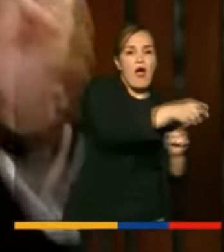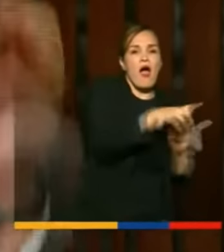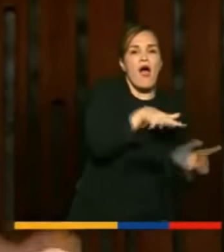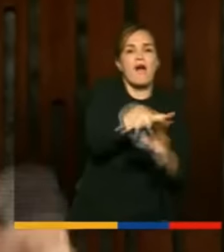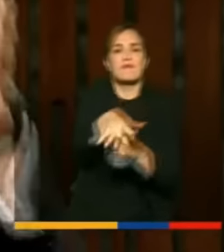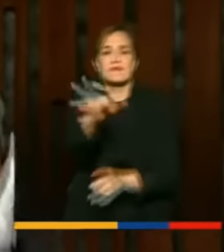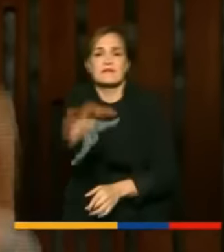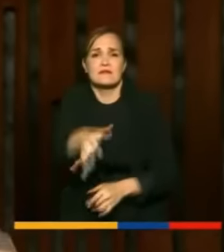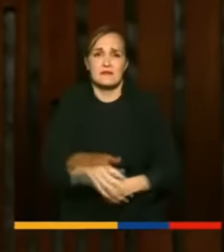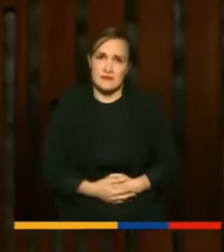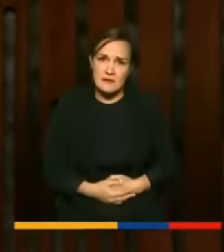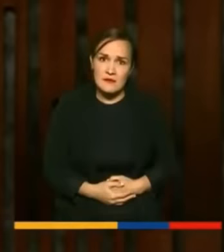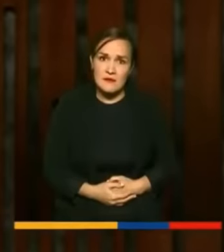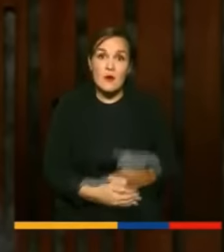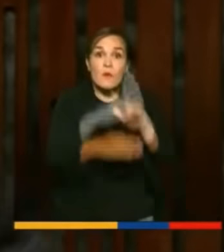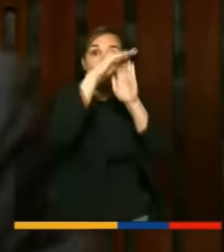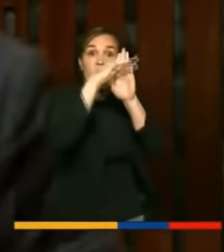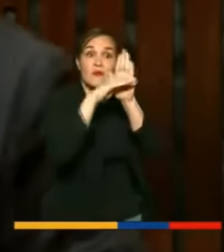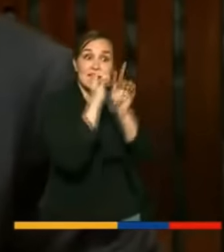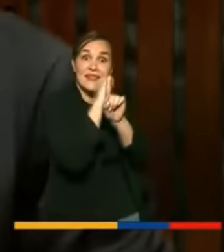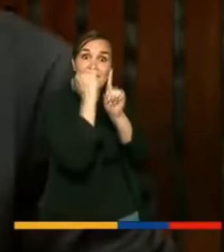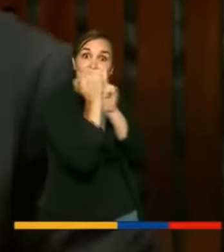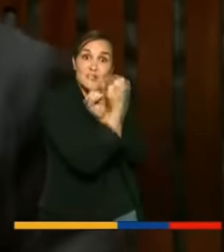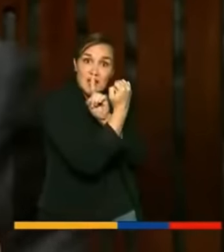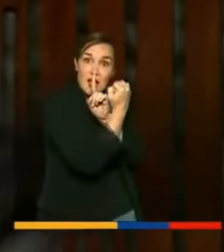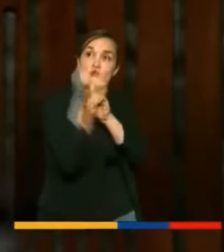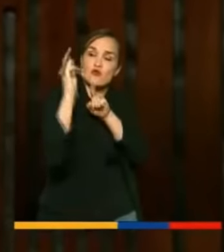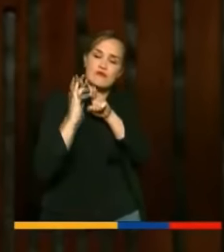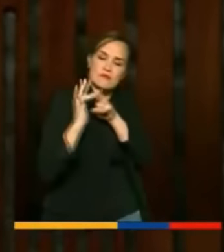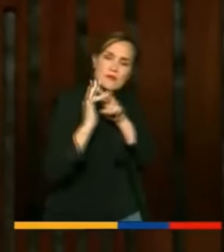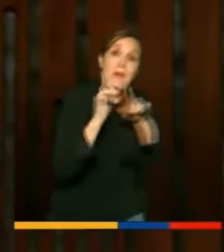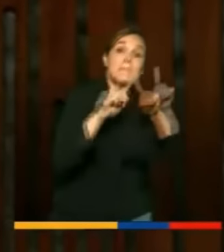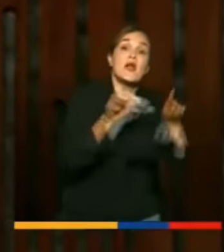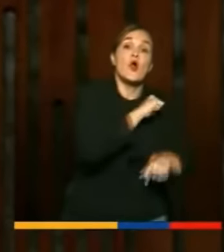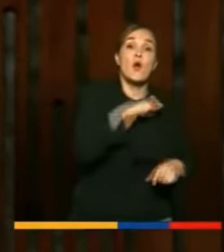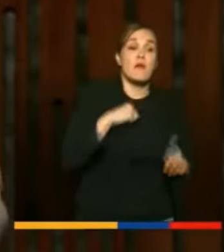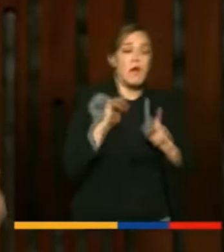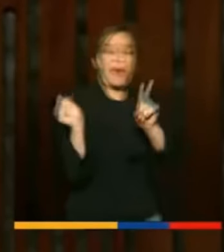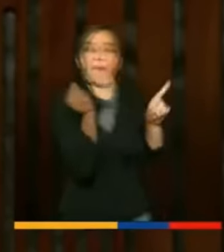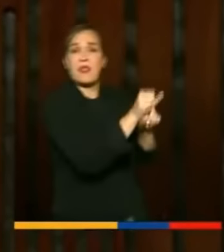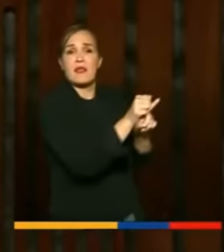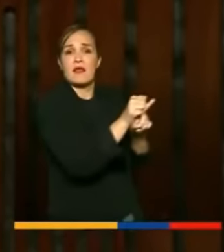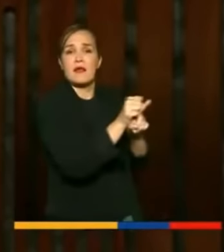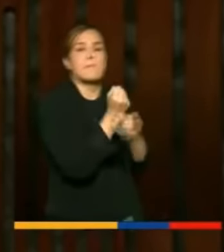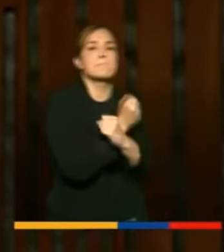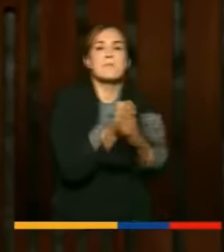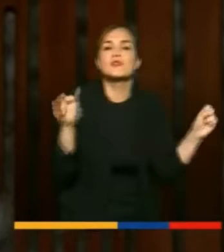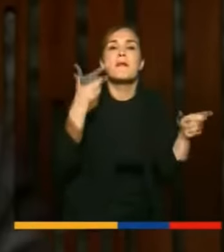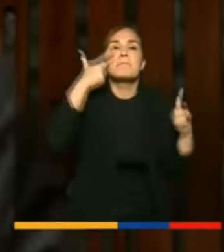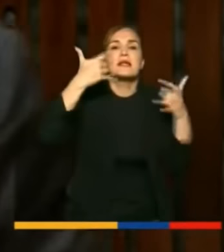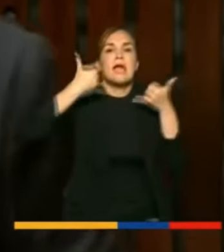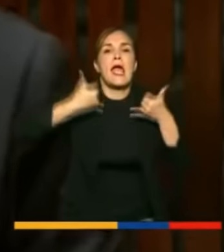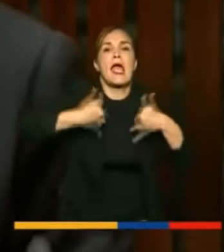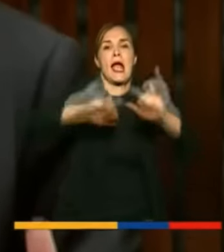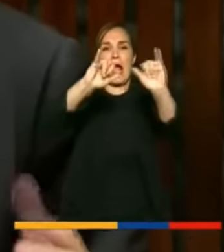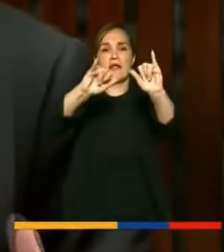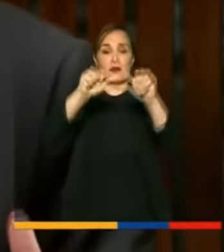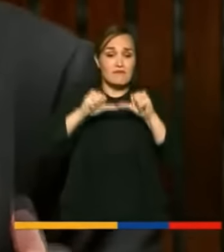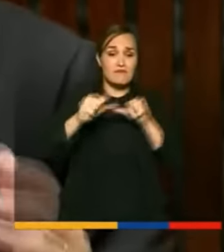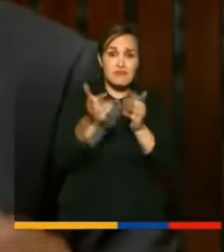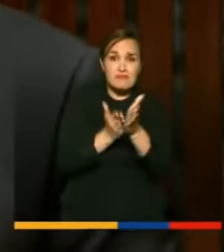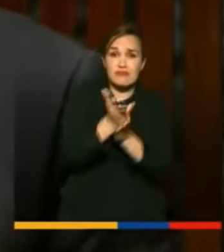La política social sin inversión privada es engañosa, es insostenible. Y ni